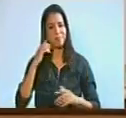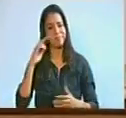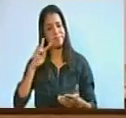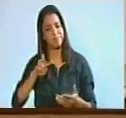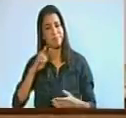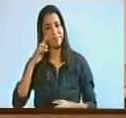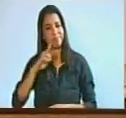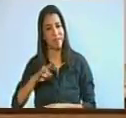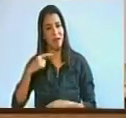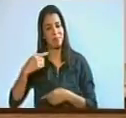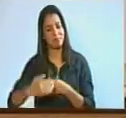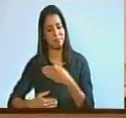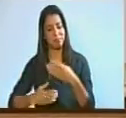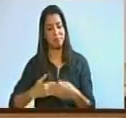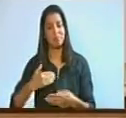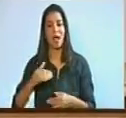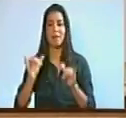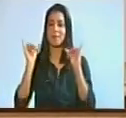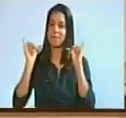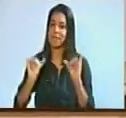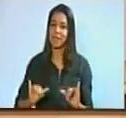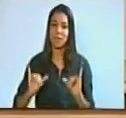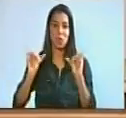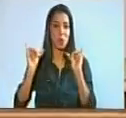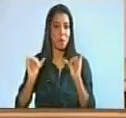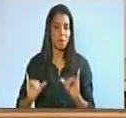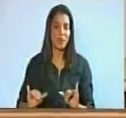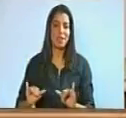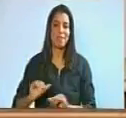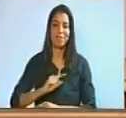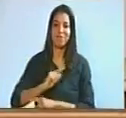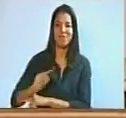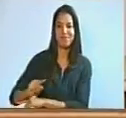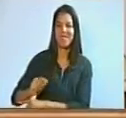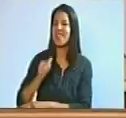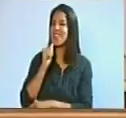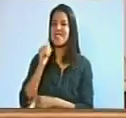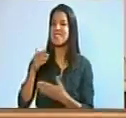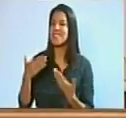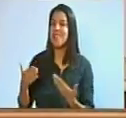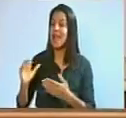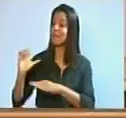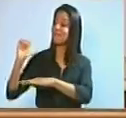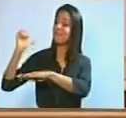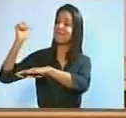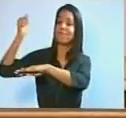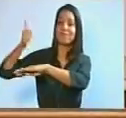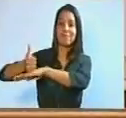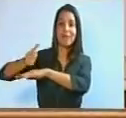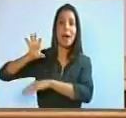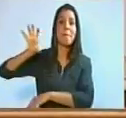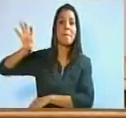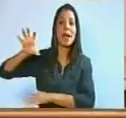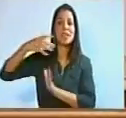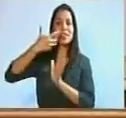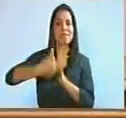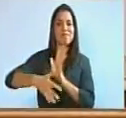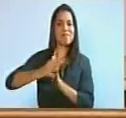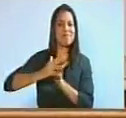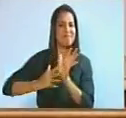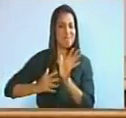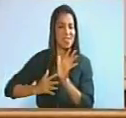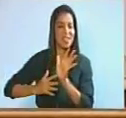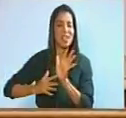observando por directrices directas del imperialismo a la derecha que